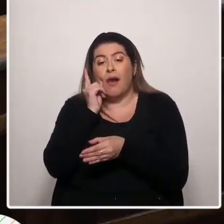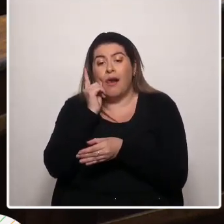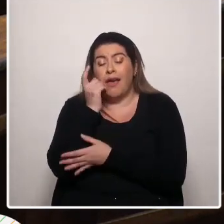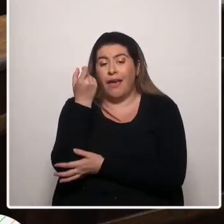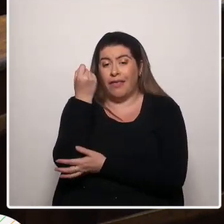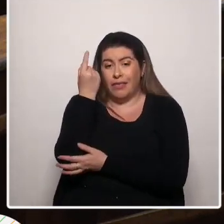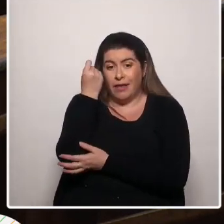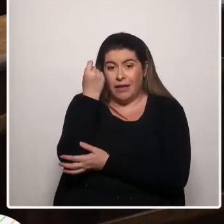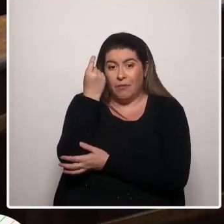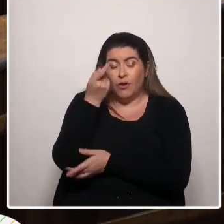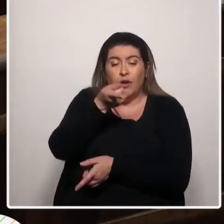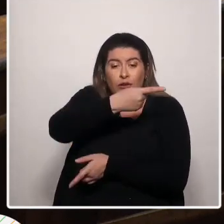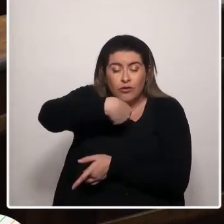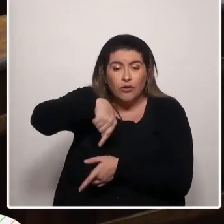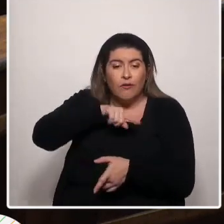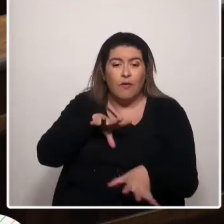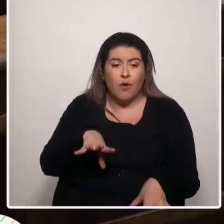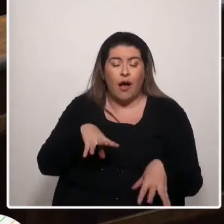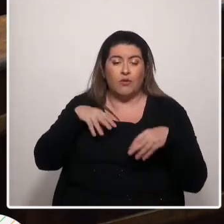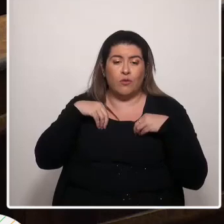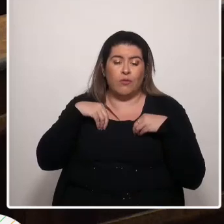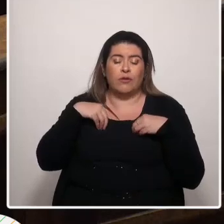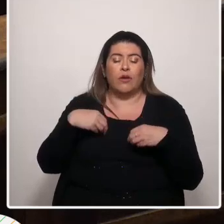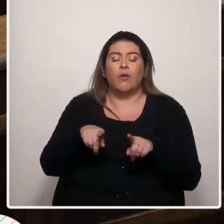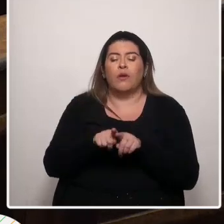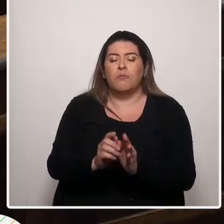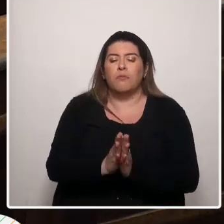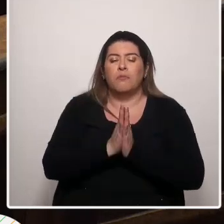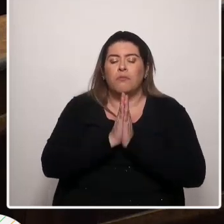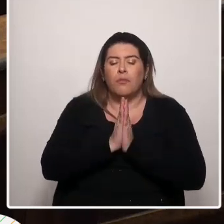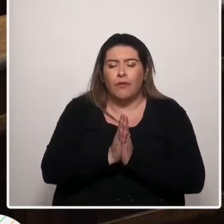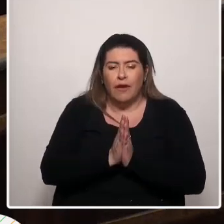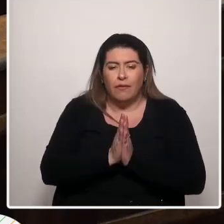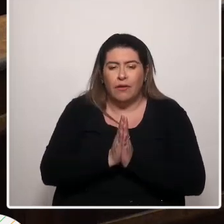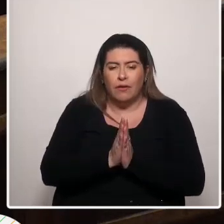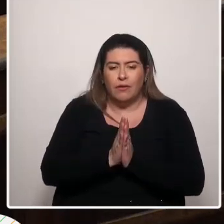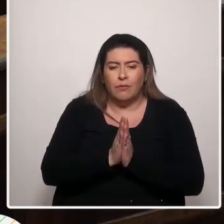que queremos adoptar. Y yo también ruego que sean siempre